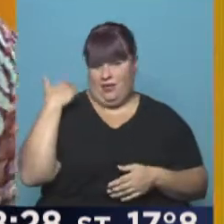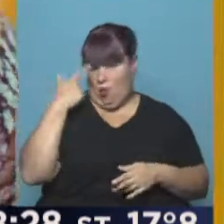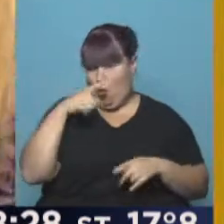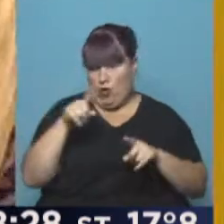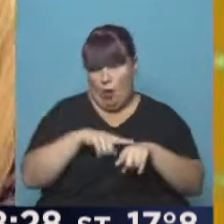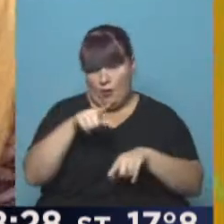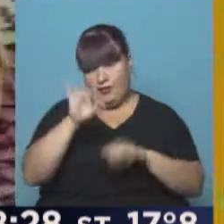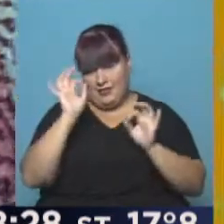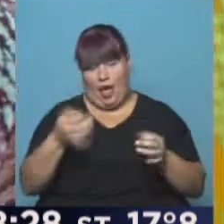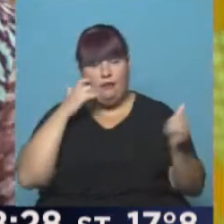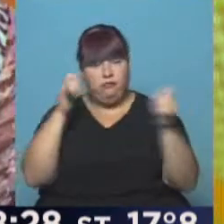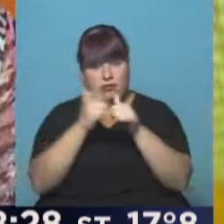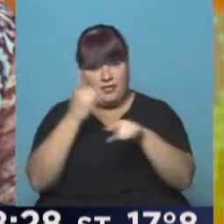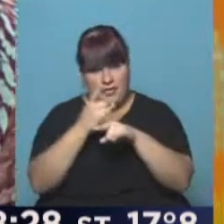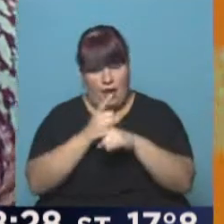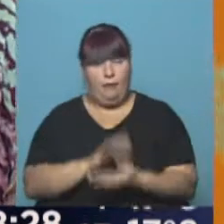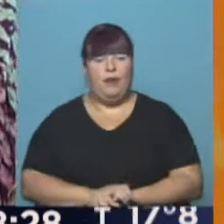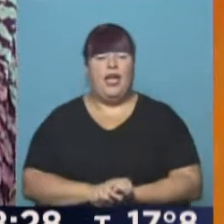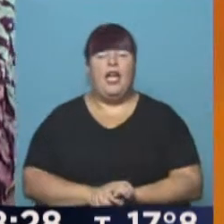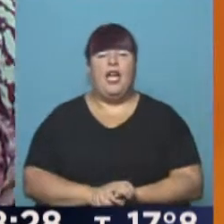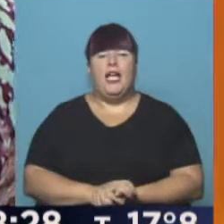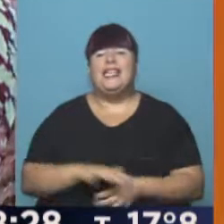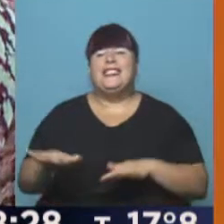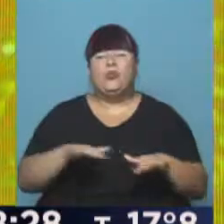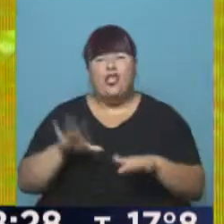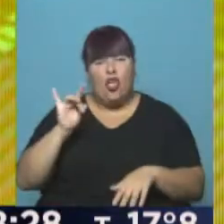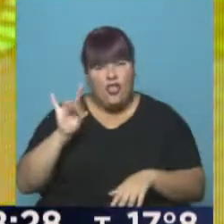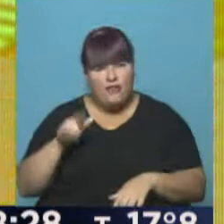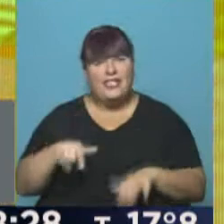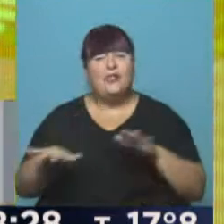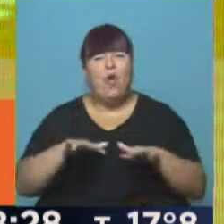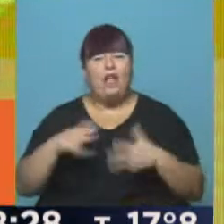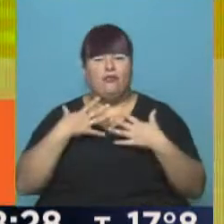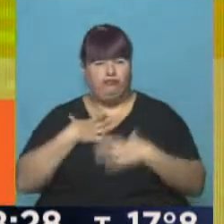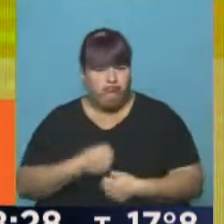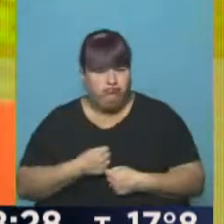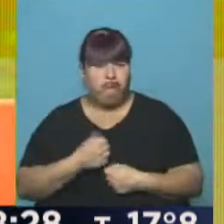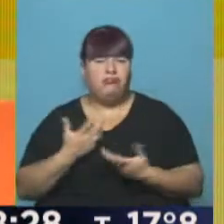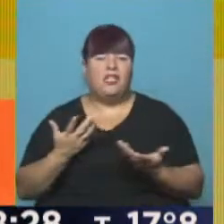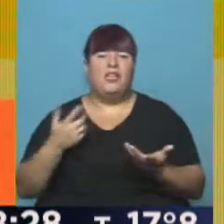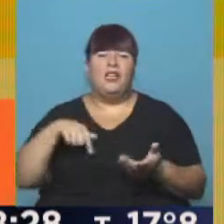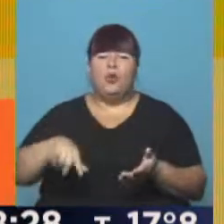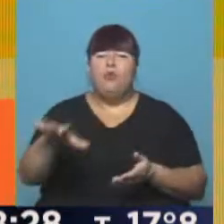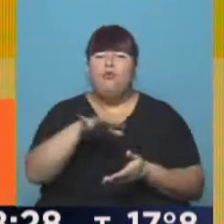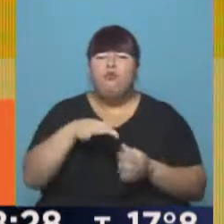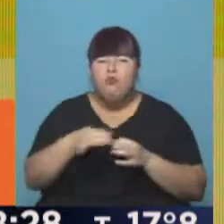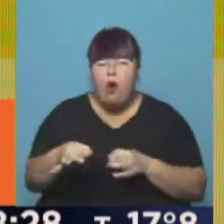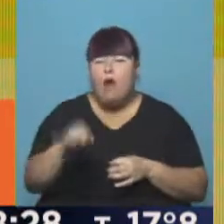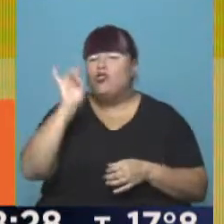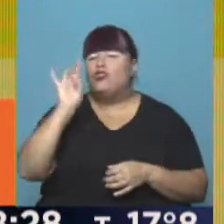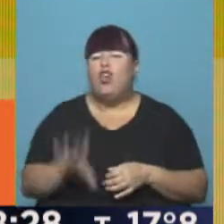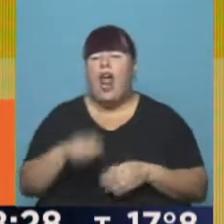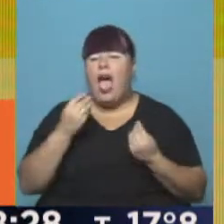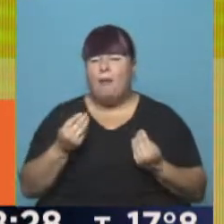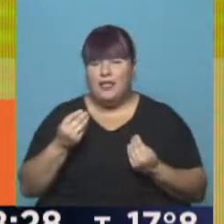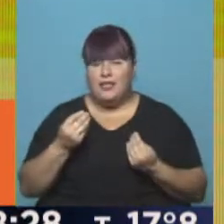usted me imagino estará en comunicación permanente la situación es complicada es una situación de mucha angustia tenemos un pueblo que lo único que